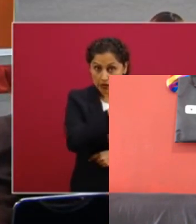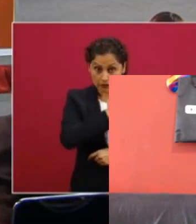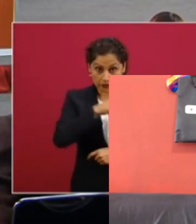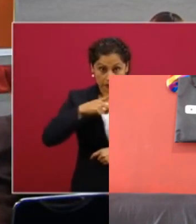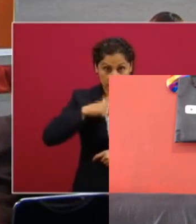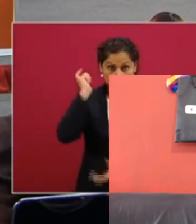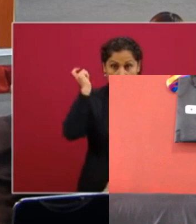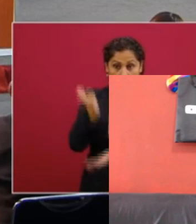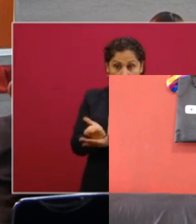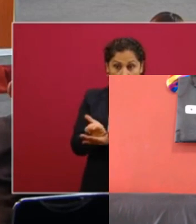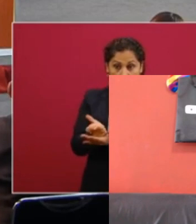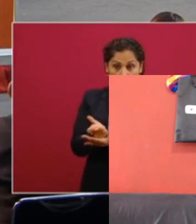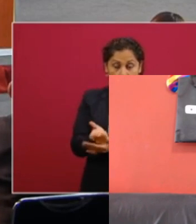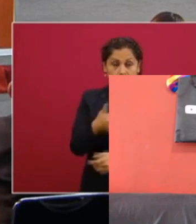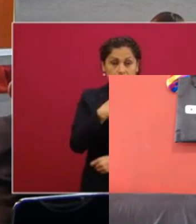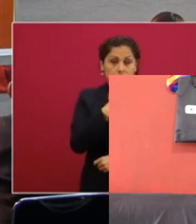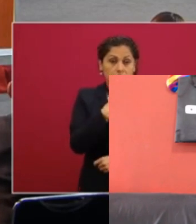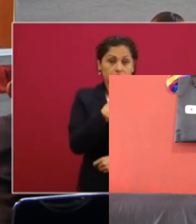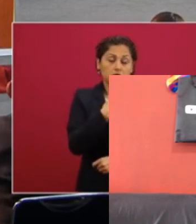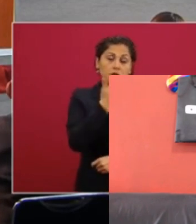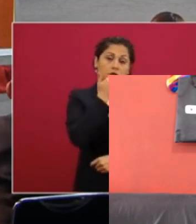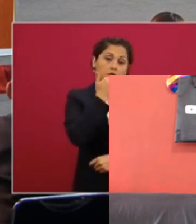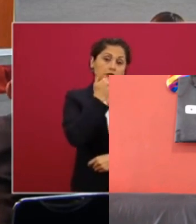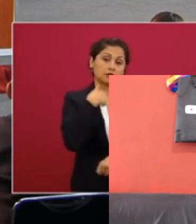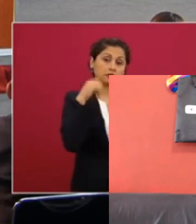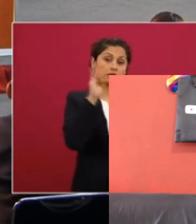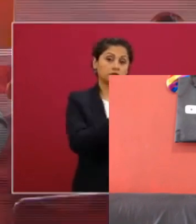no puedo solaparlo